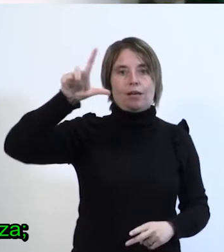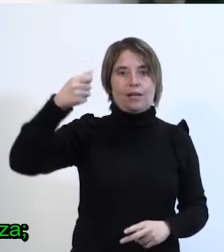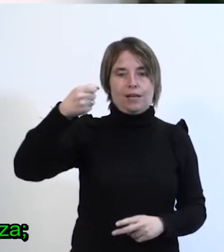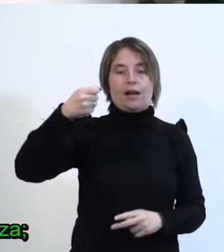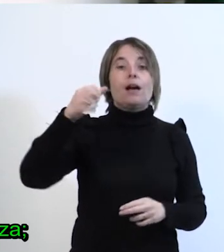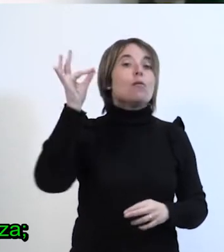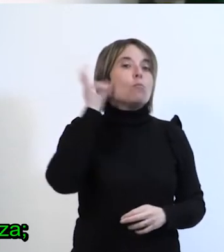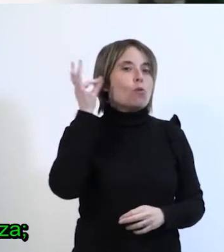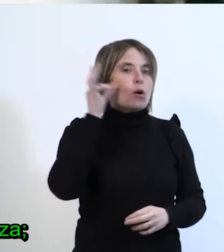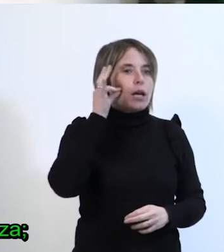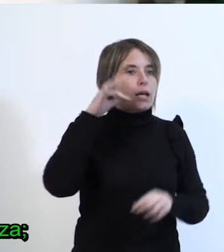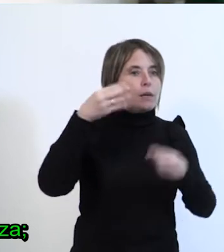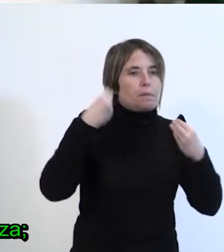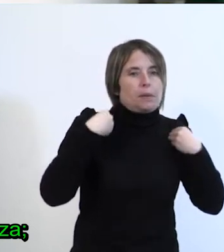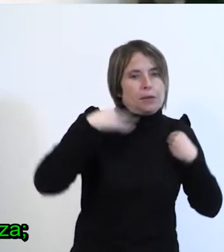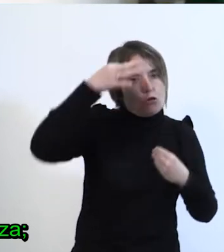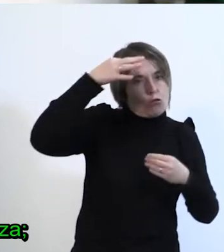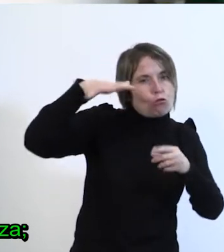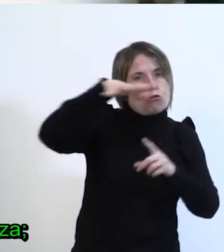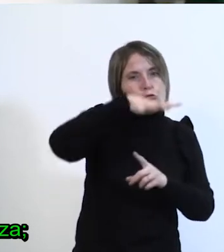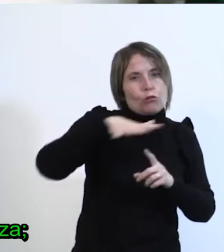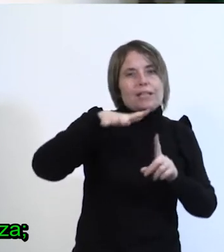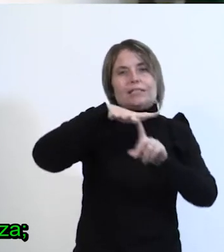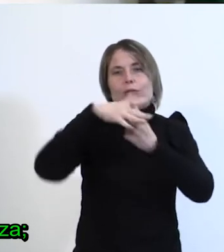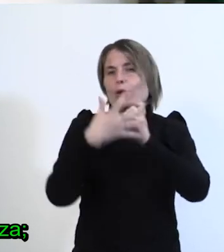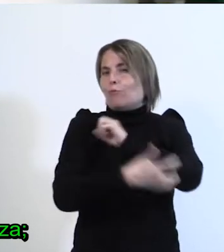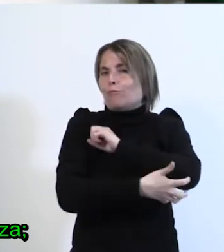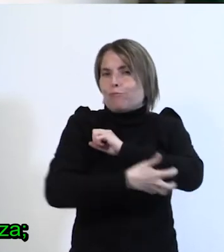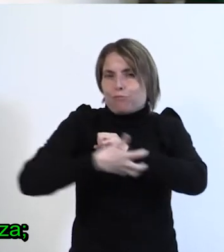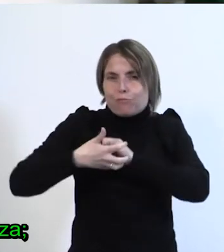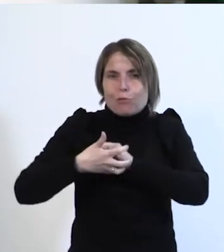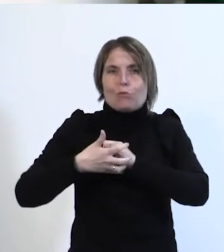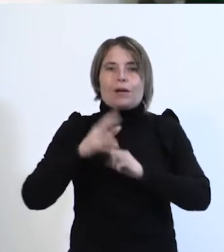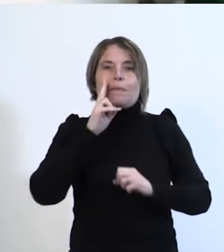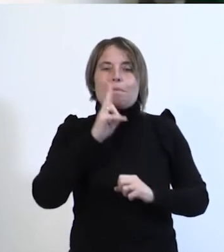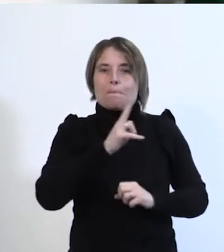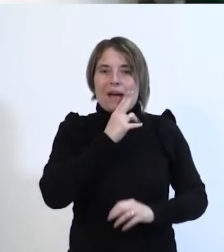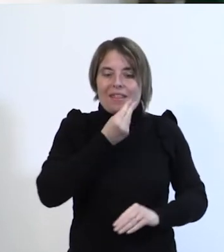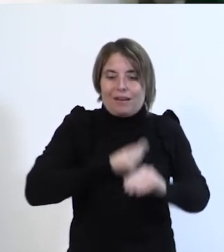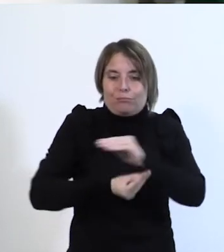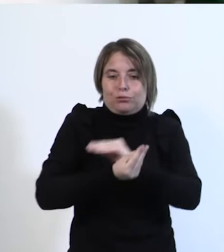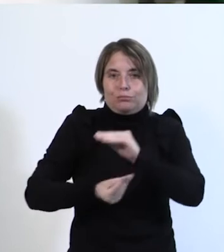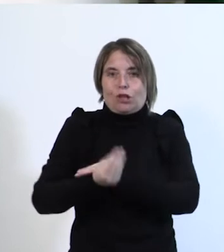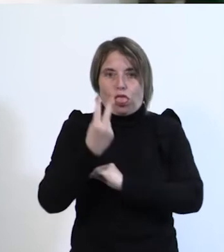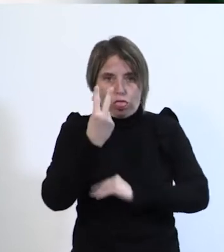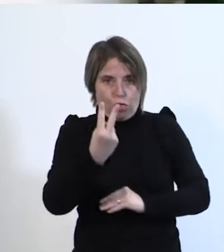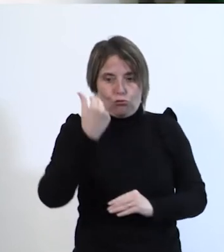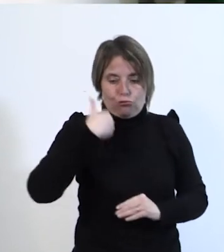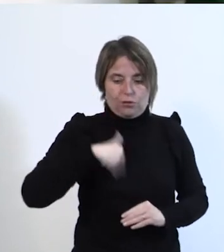mujer rural, viviendo en una situación de pobreza, era madre de dos